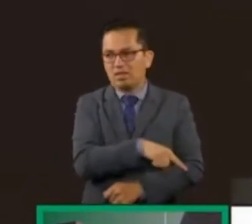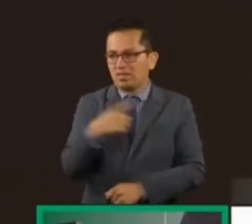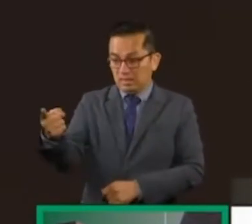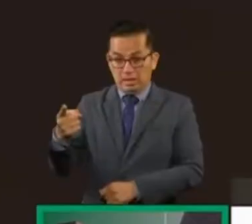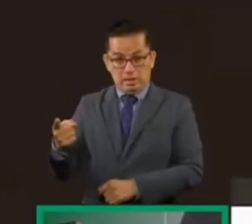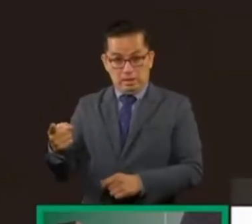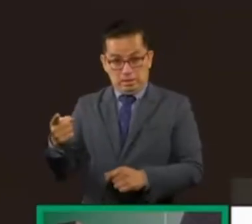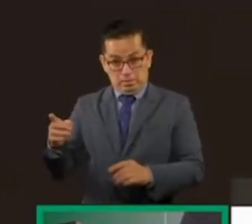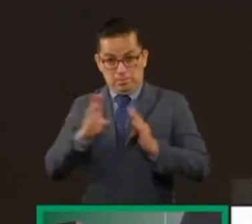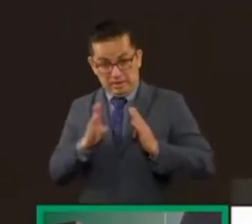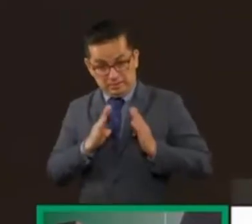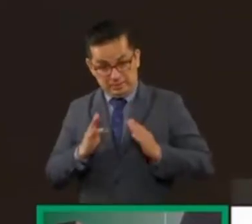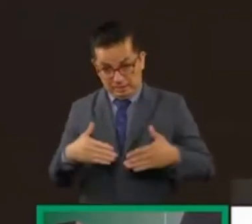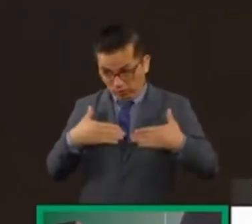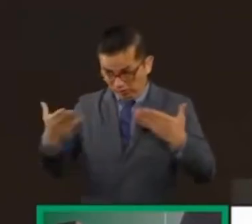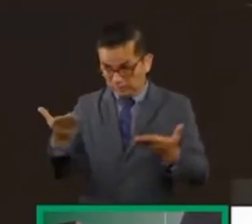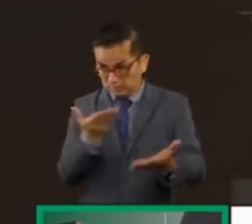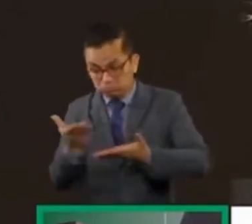Ejército Mexicano.